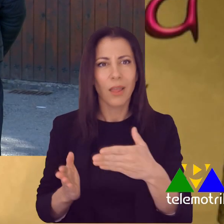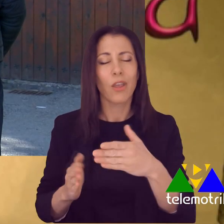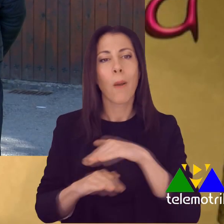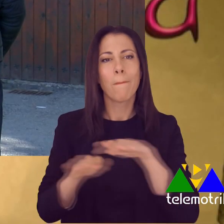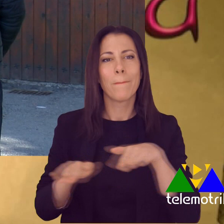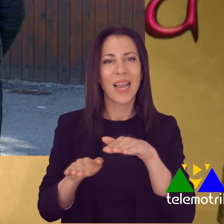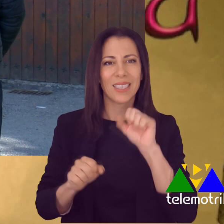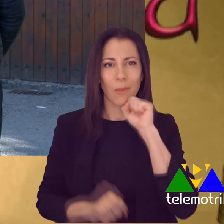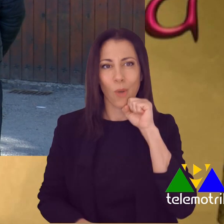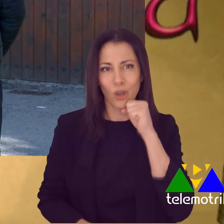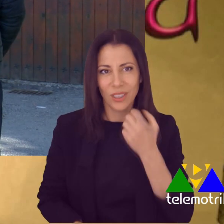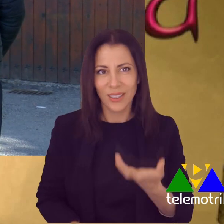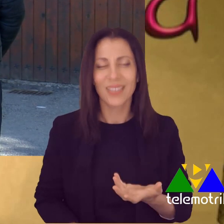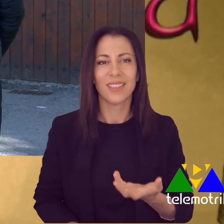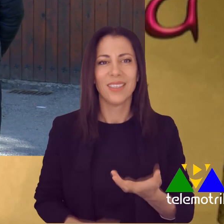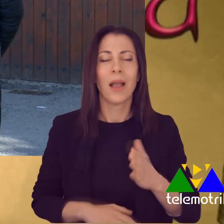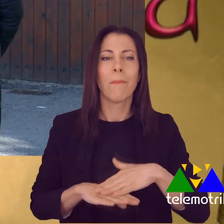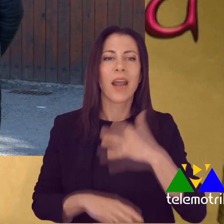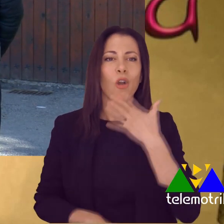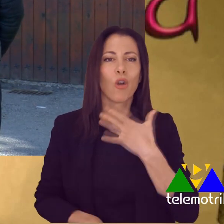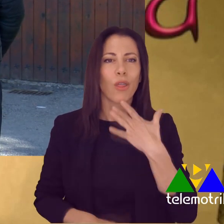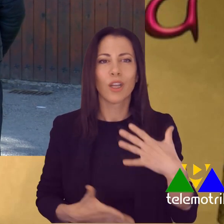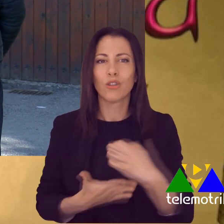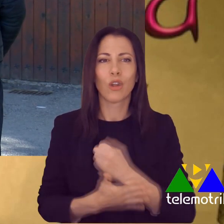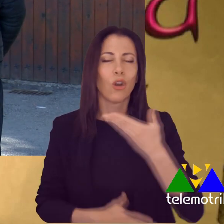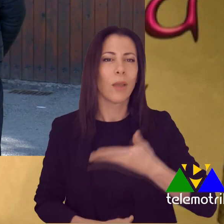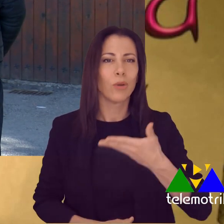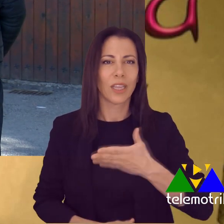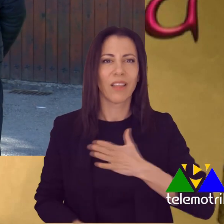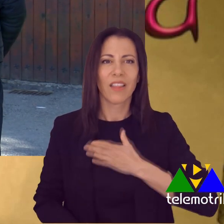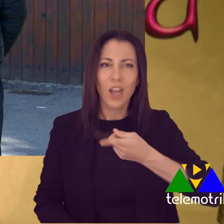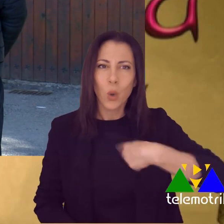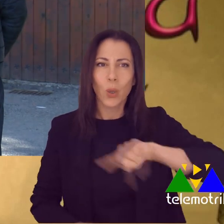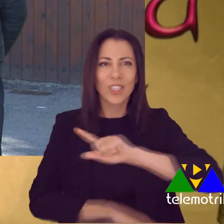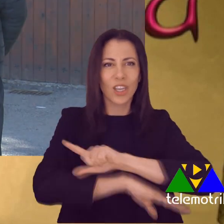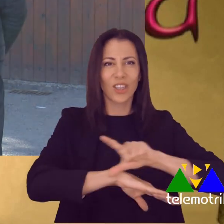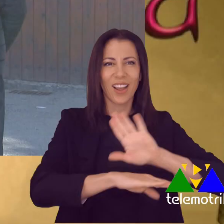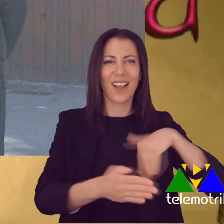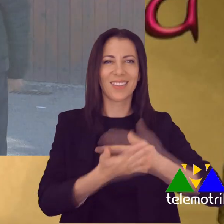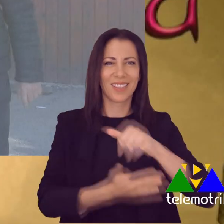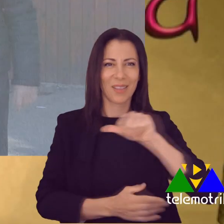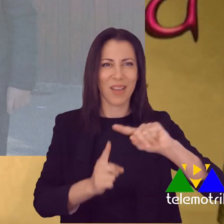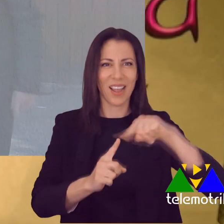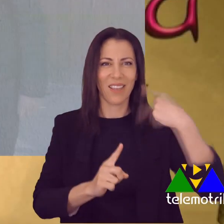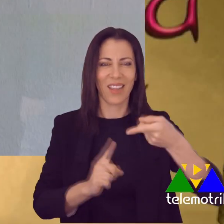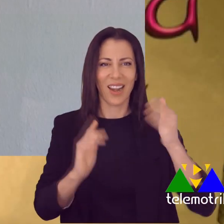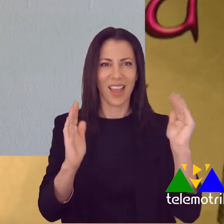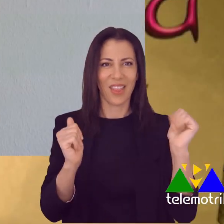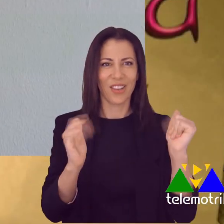playa de Motril, por decirlo de alguna manera, para ir conociendo toda la importancia de todo nuestro litoral. Hasta la semana que viene. Adiós.